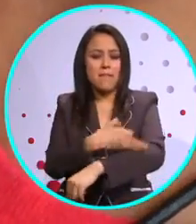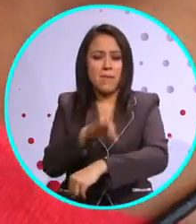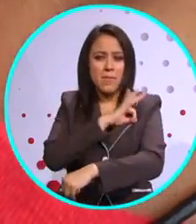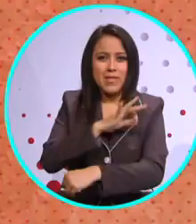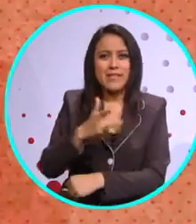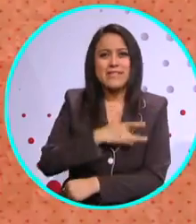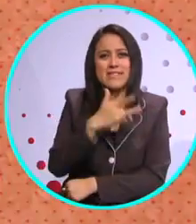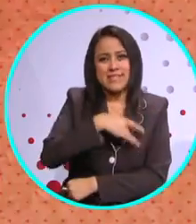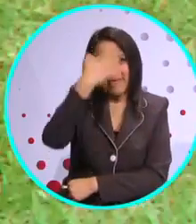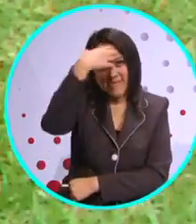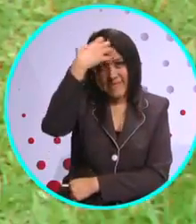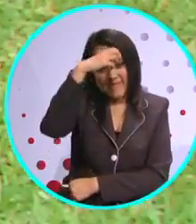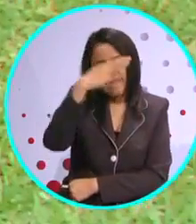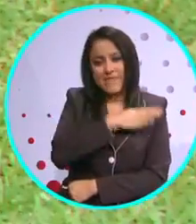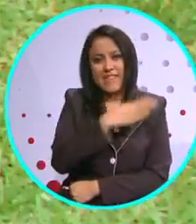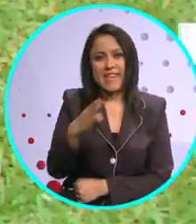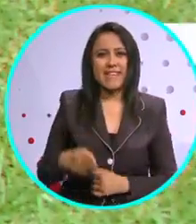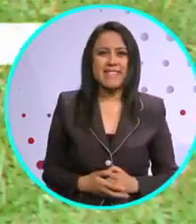única.